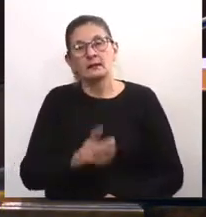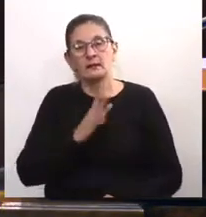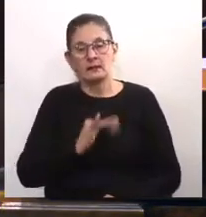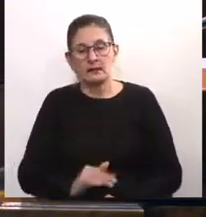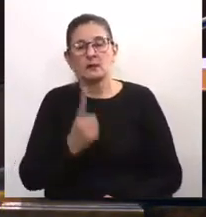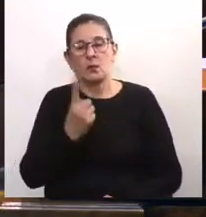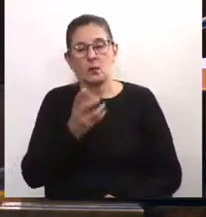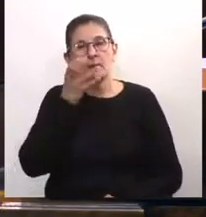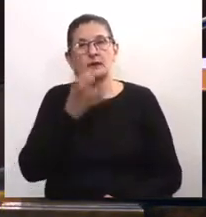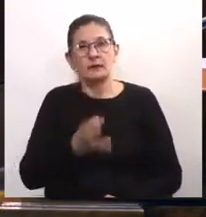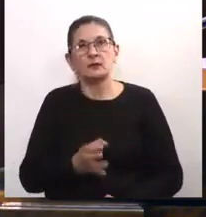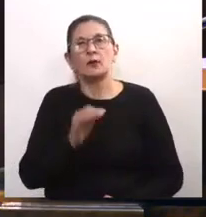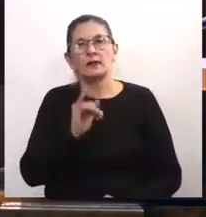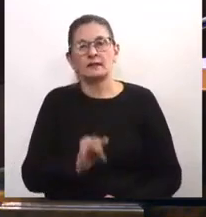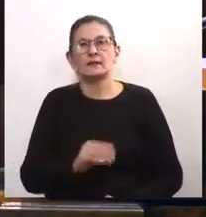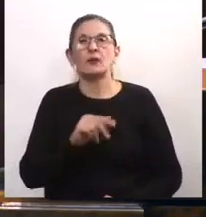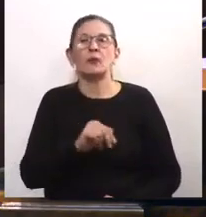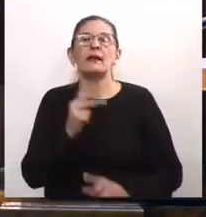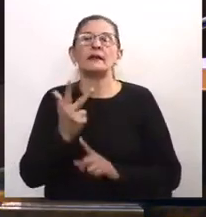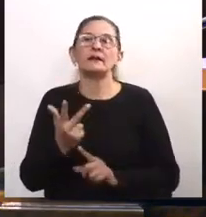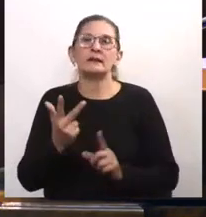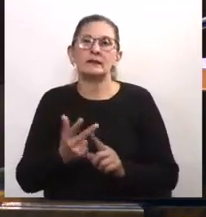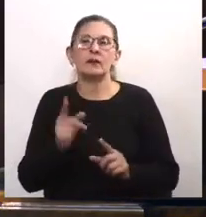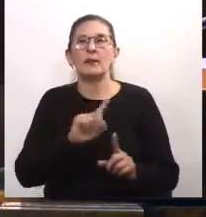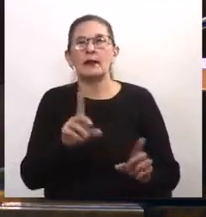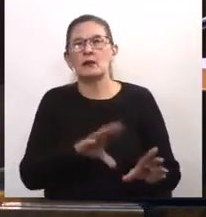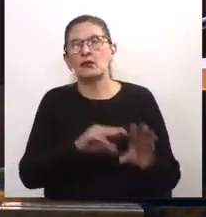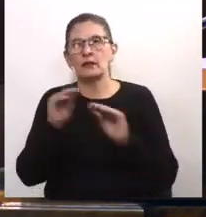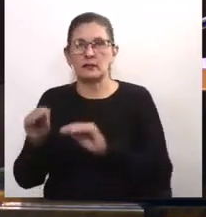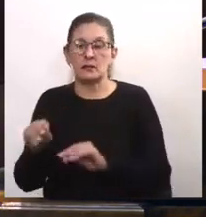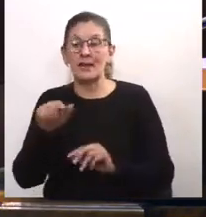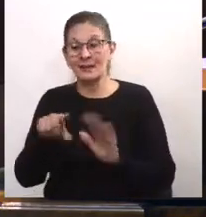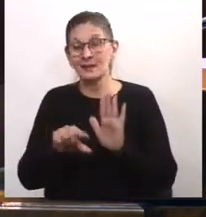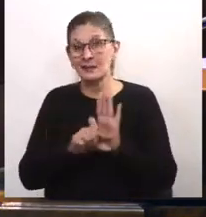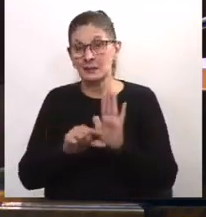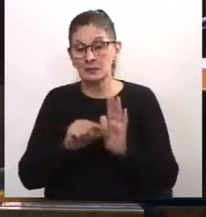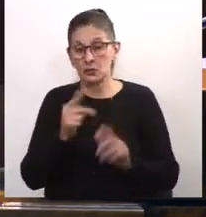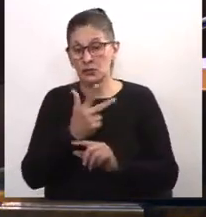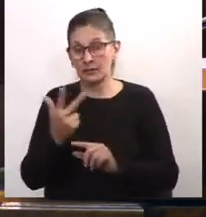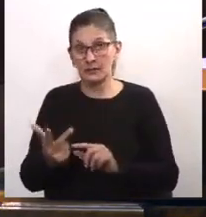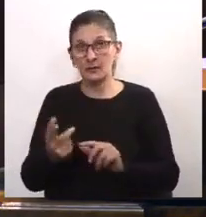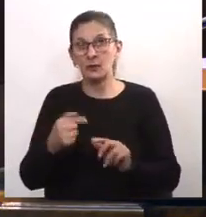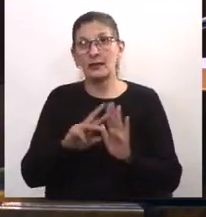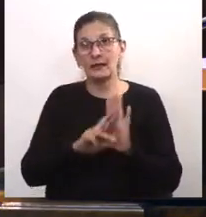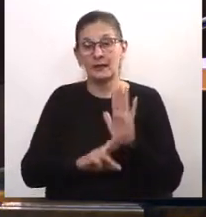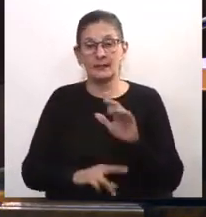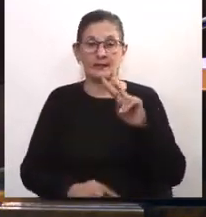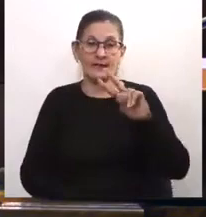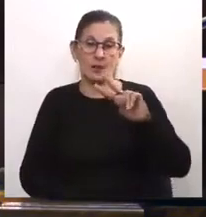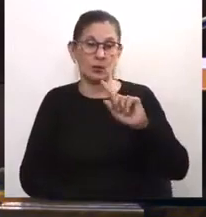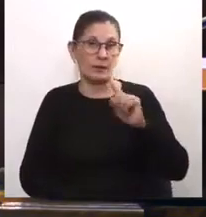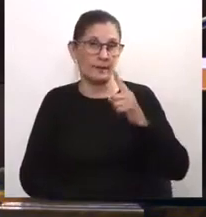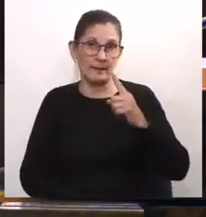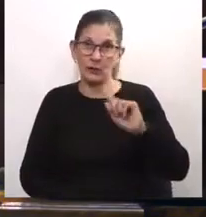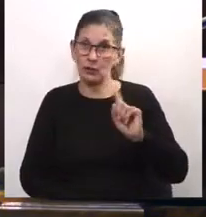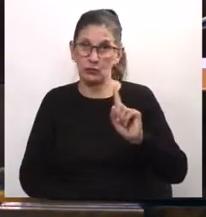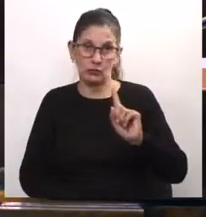riesgo inminente para sí o para terceros por el hecho de no trasladarla. Ese inciso tercero reglamenta el segundo, no el primero.